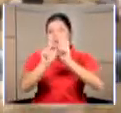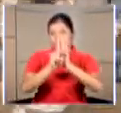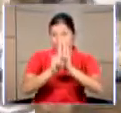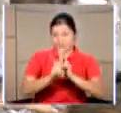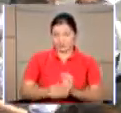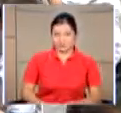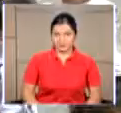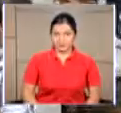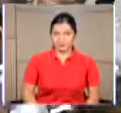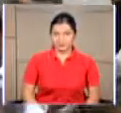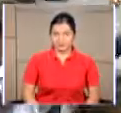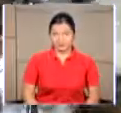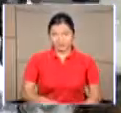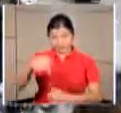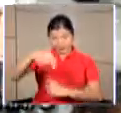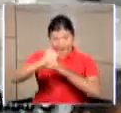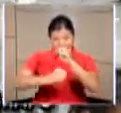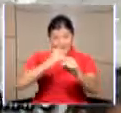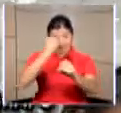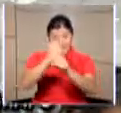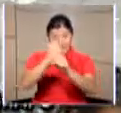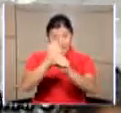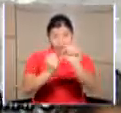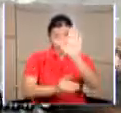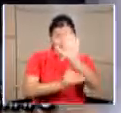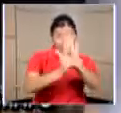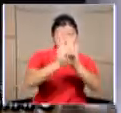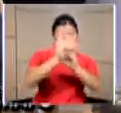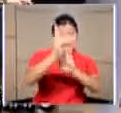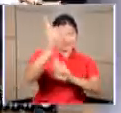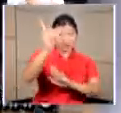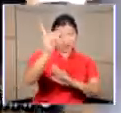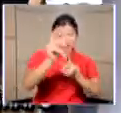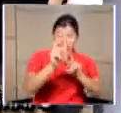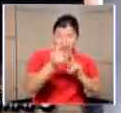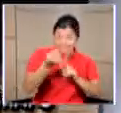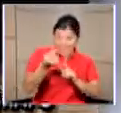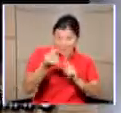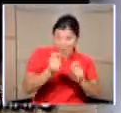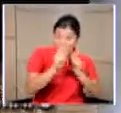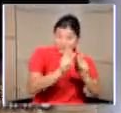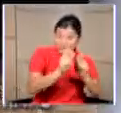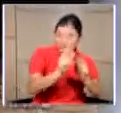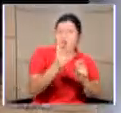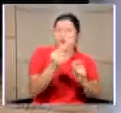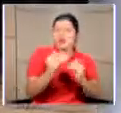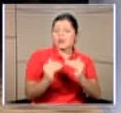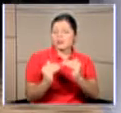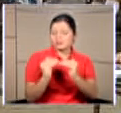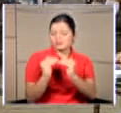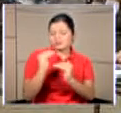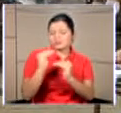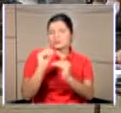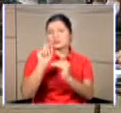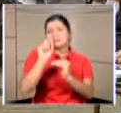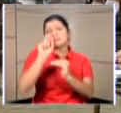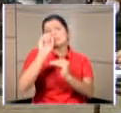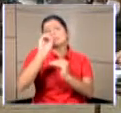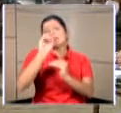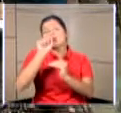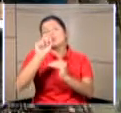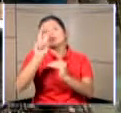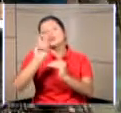política. Este año, el crecimiento del presupuesto educativo tan solo subió 0,2%, llegando